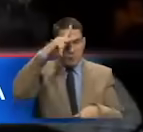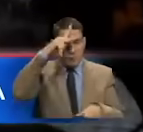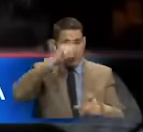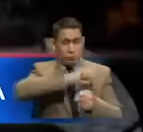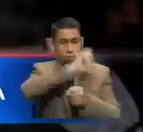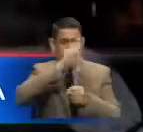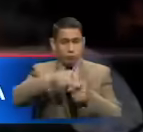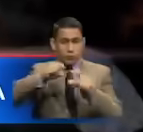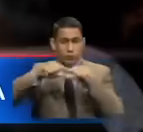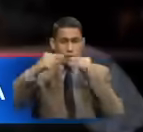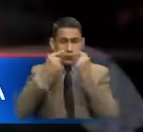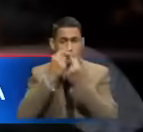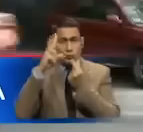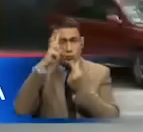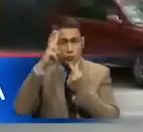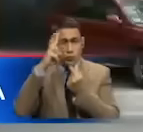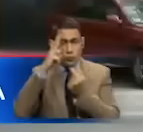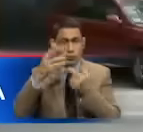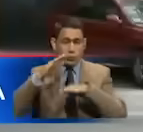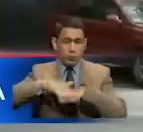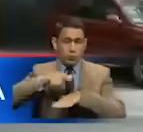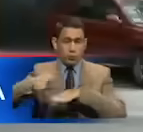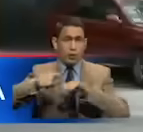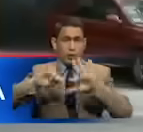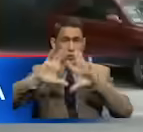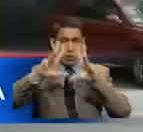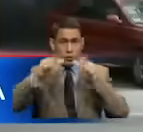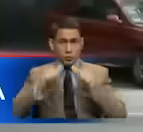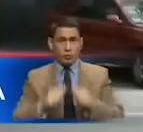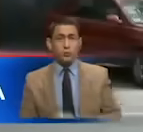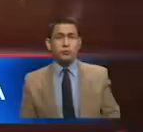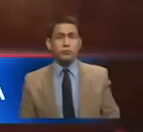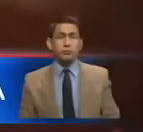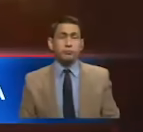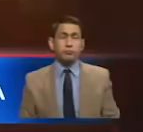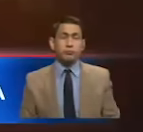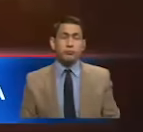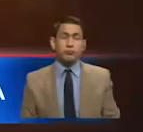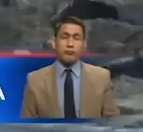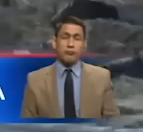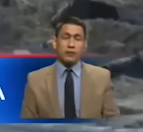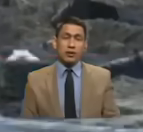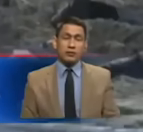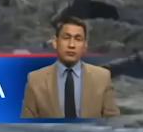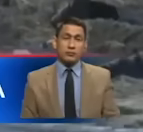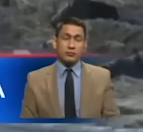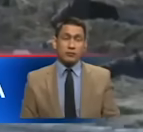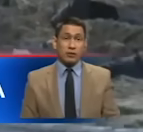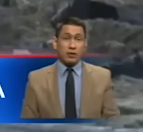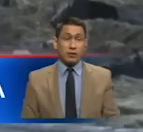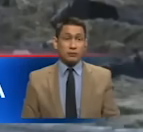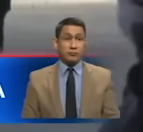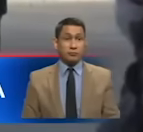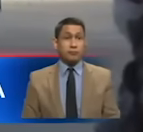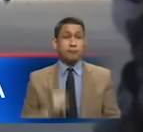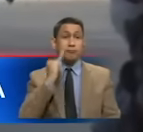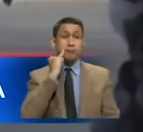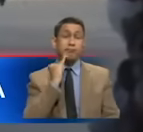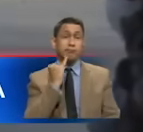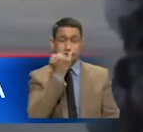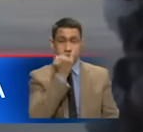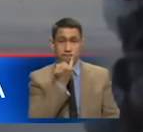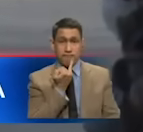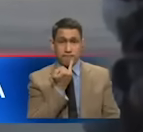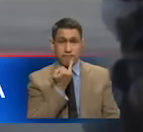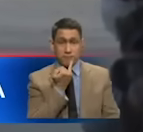la Corrupción, 5 de cuyos posibles miembros fueron detenidos por la policía. Israel delineó sus condiciones para